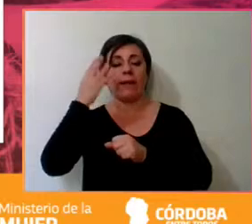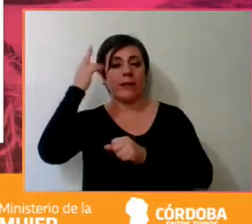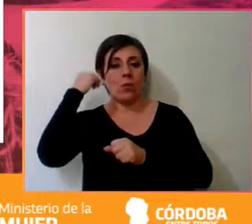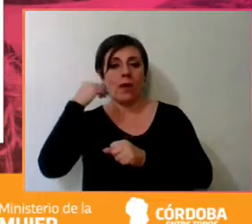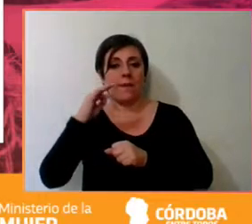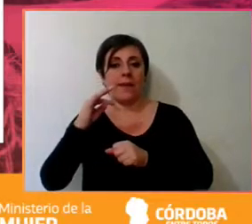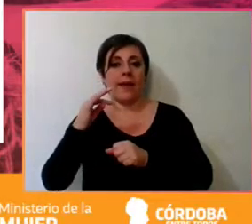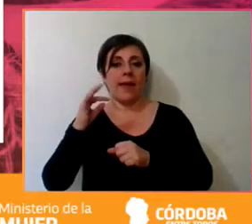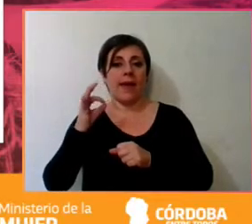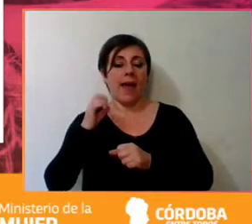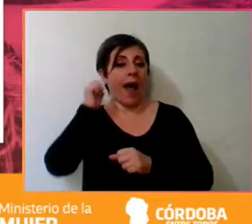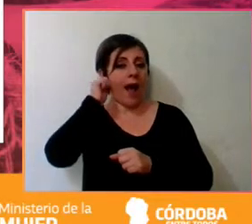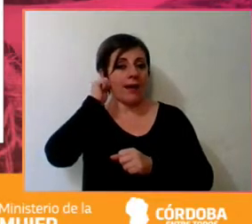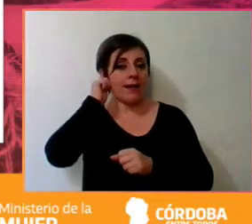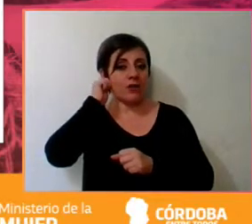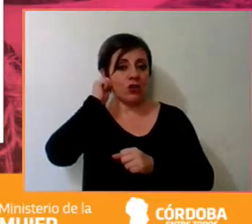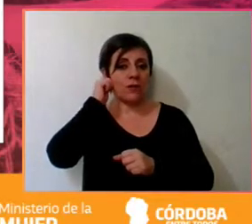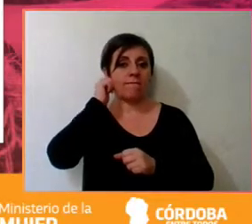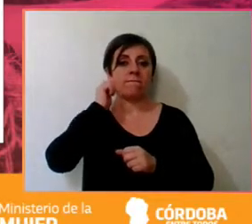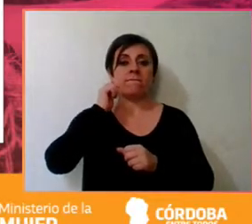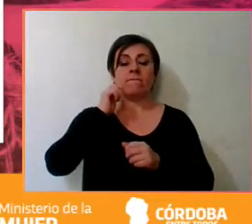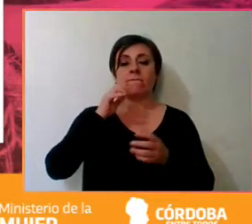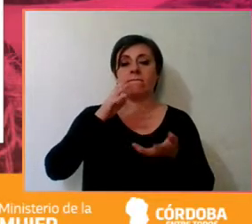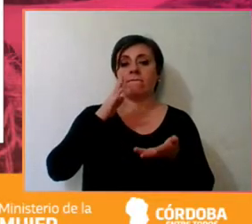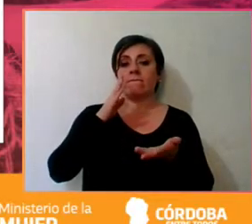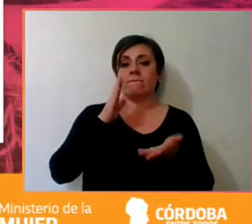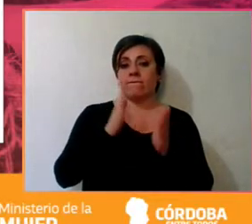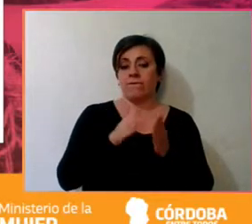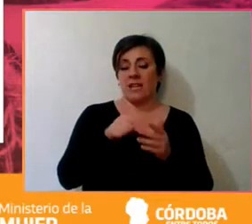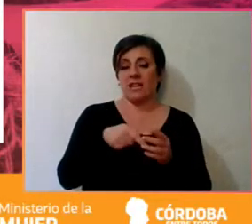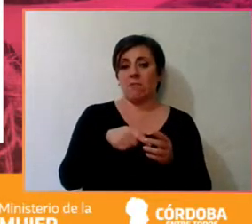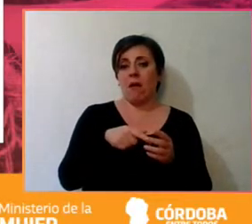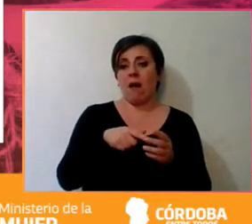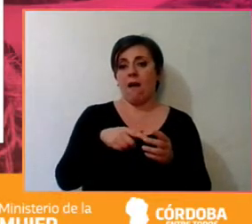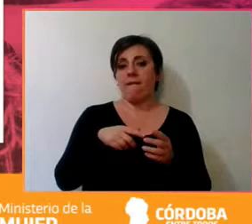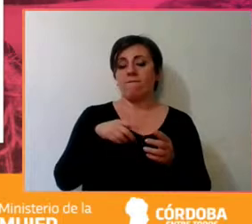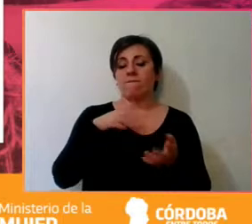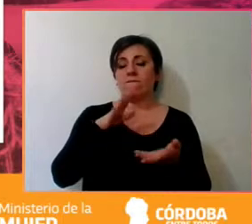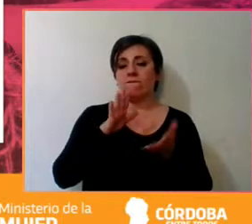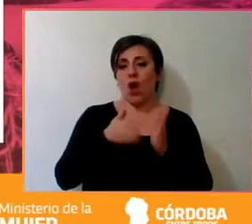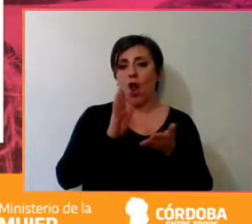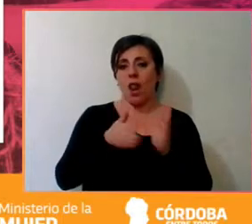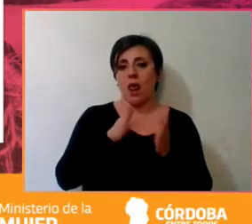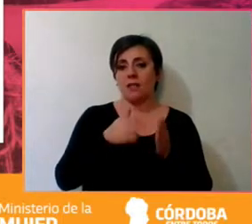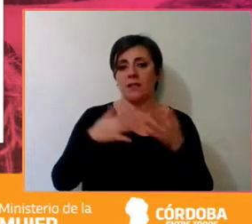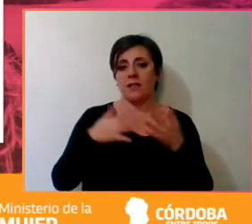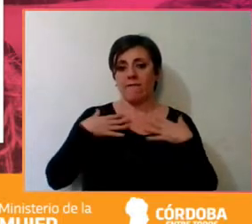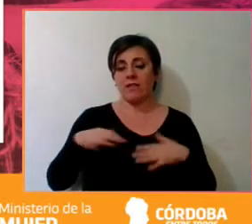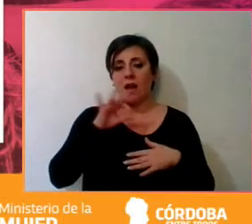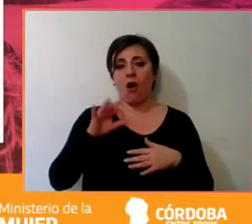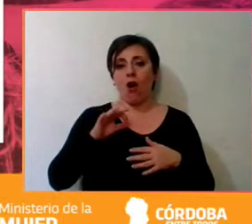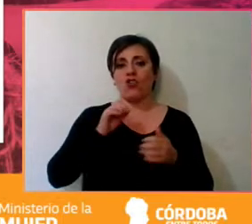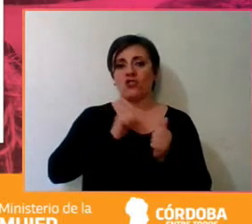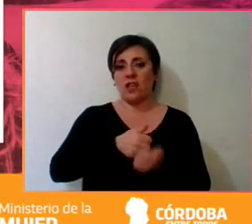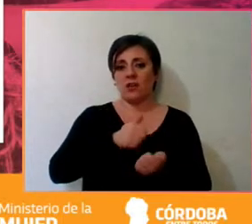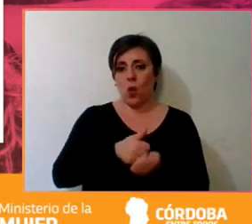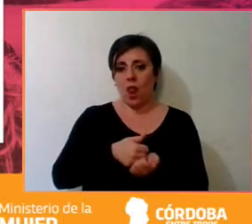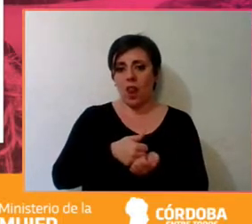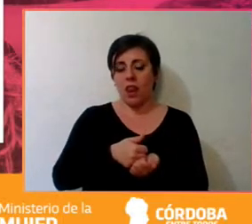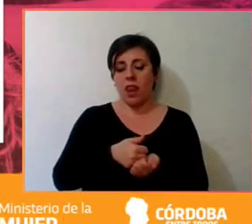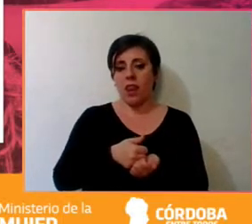o sexual por parte de su compañero íntimo actual o anterior, en los 12 meses anteriores a la encuesta.